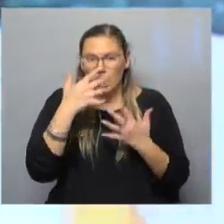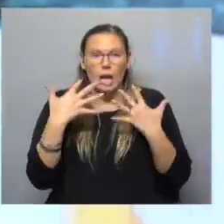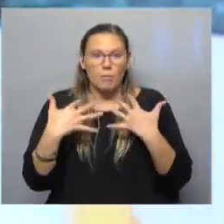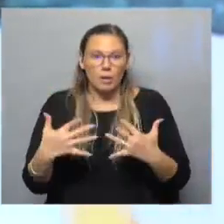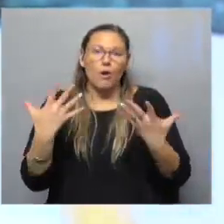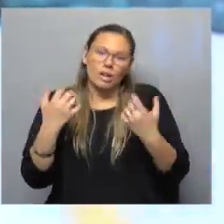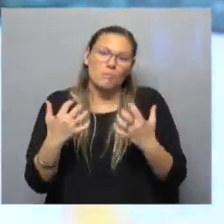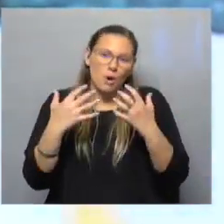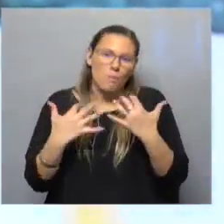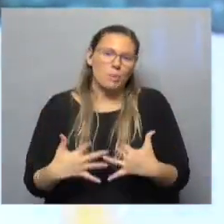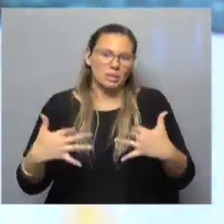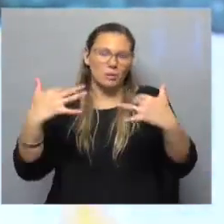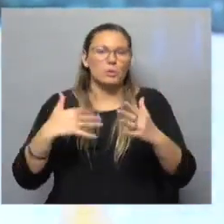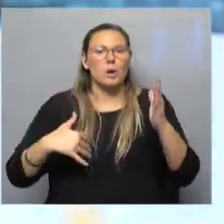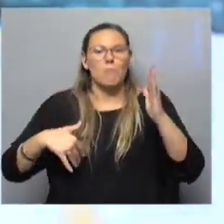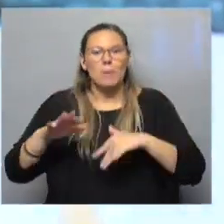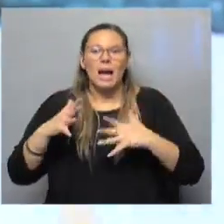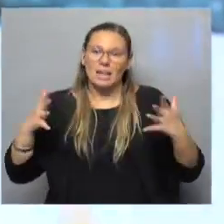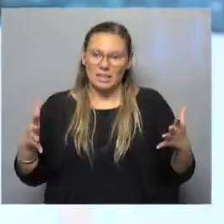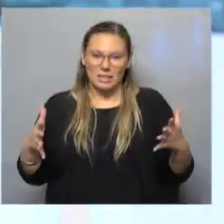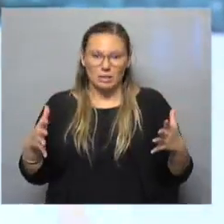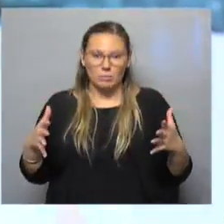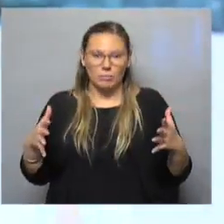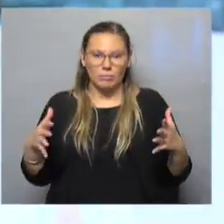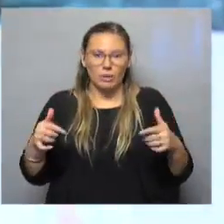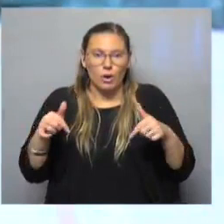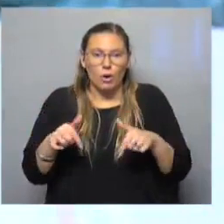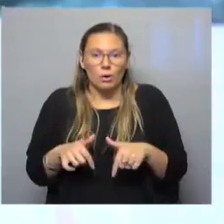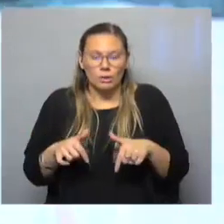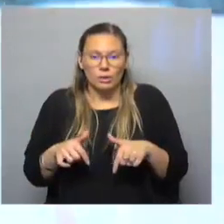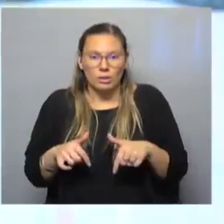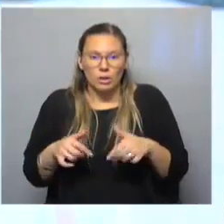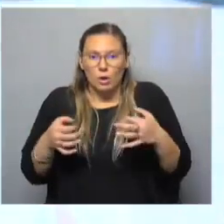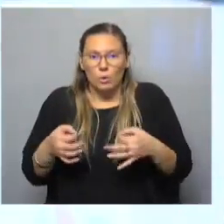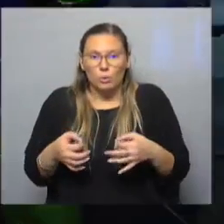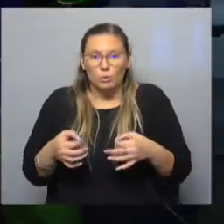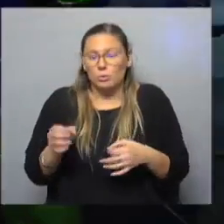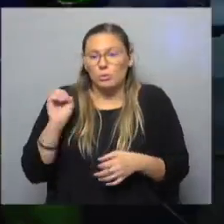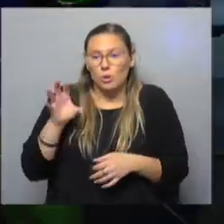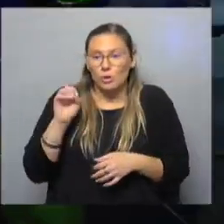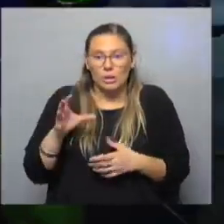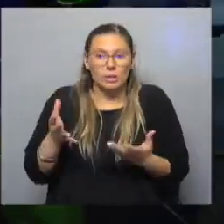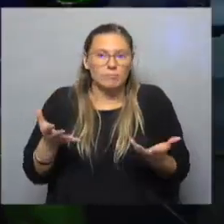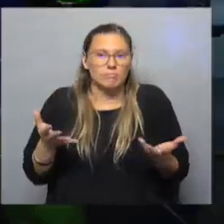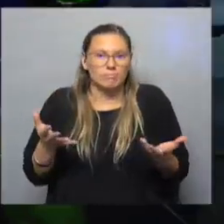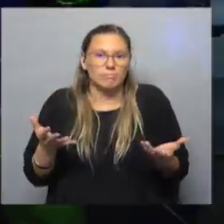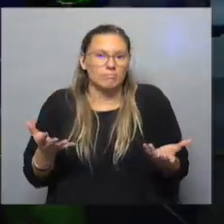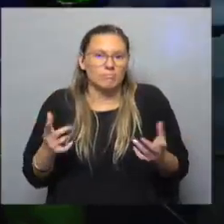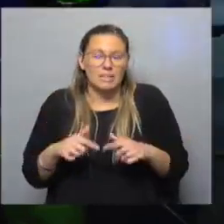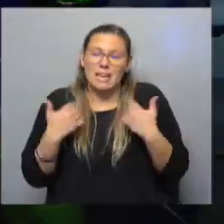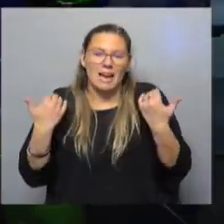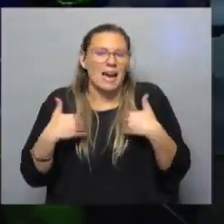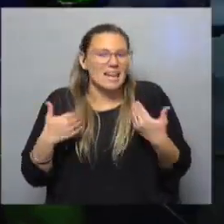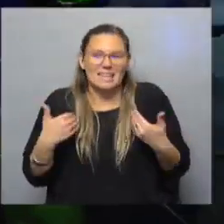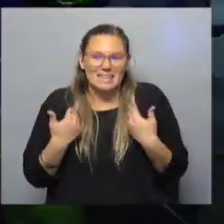o intentamos hacerlo cada vez más grandes. Y hoy, esta vez nos toca debutar ahí en el Sodre y está, toda alegría, yo